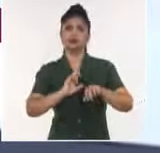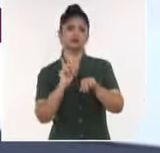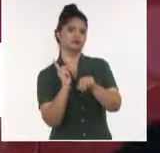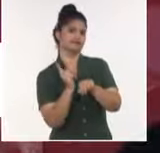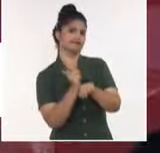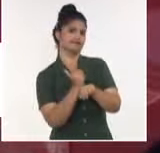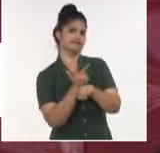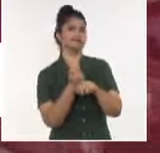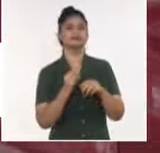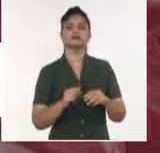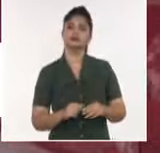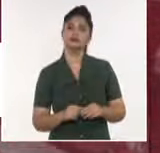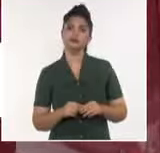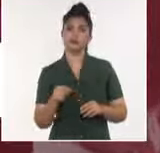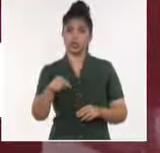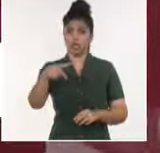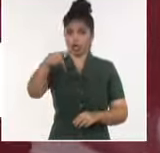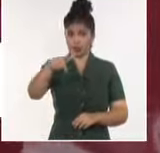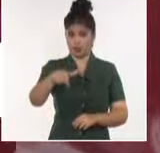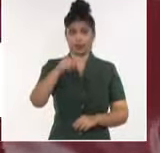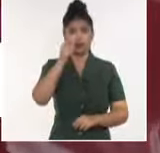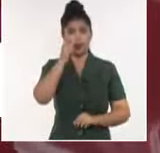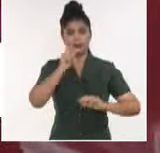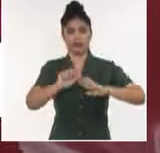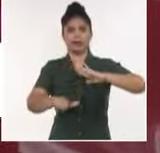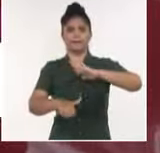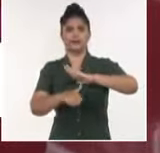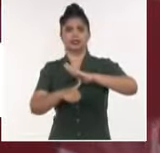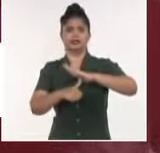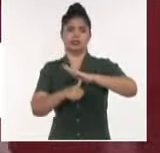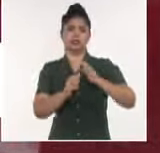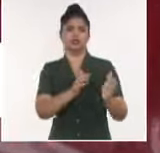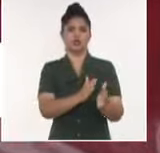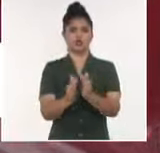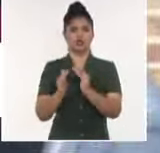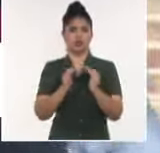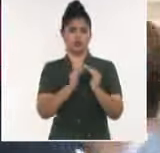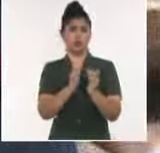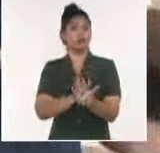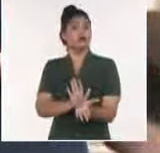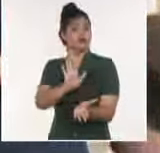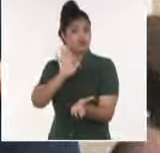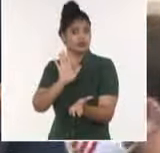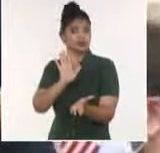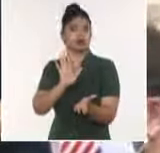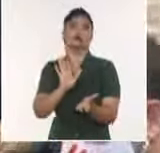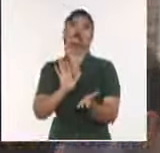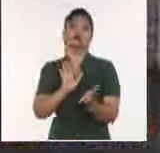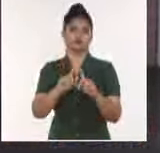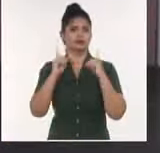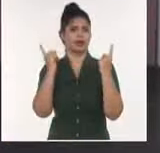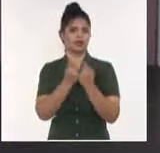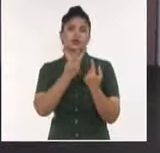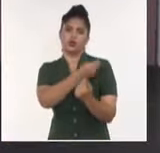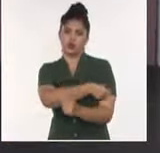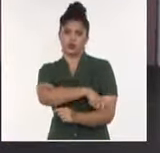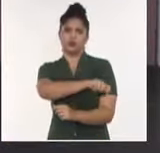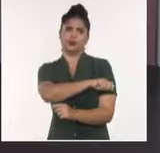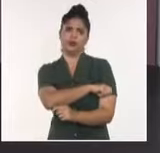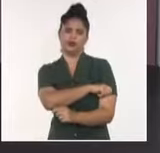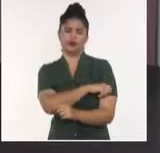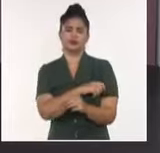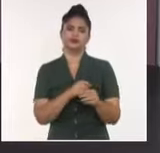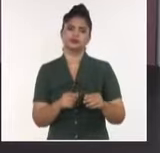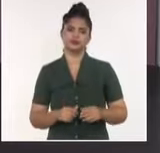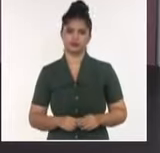Illa asumió este jueves la presidencia de la comunidad autónoma con la promesa de gobernar para todos. Y